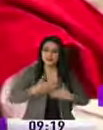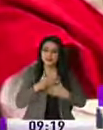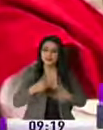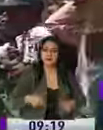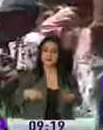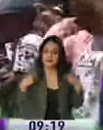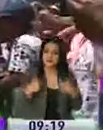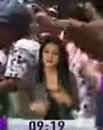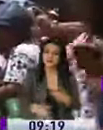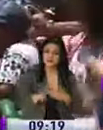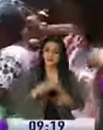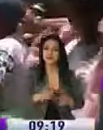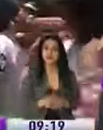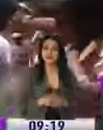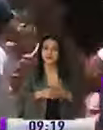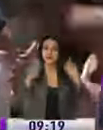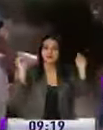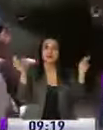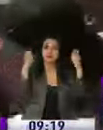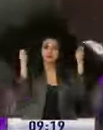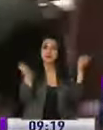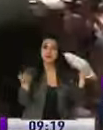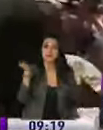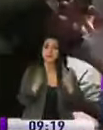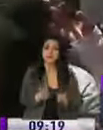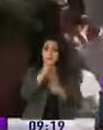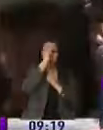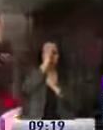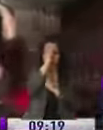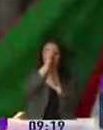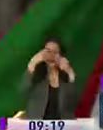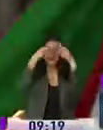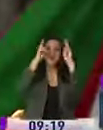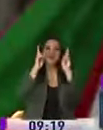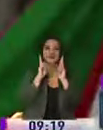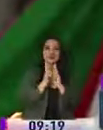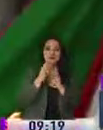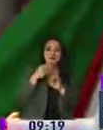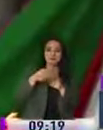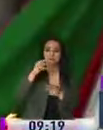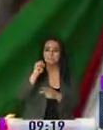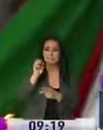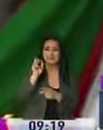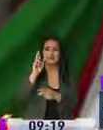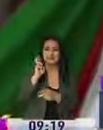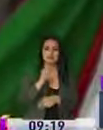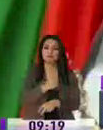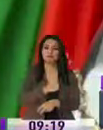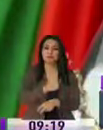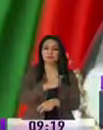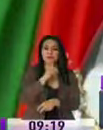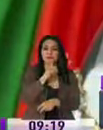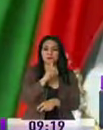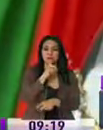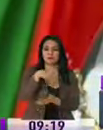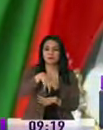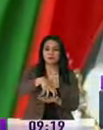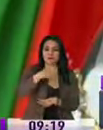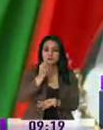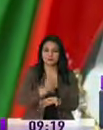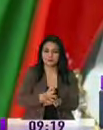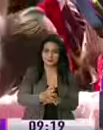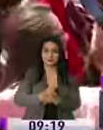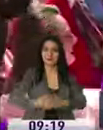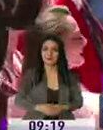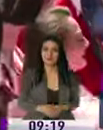vida cotidiana. En la festividad además se realizó un homenaje a la Virgen de la Merced, patrona de la Tacunga de la provincia de